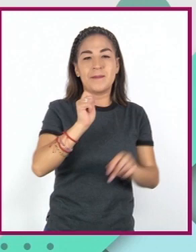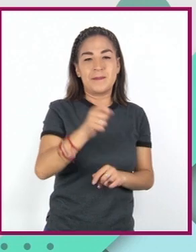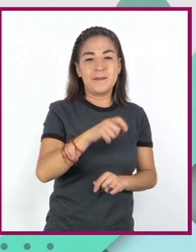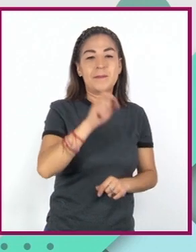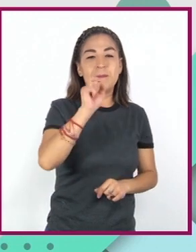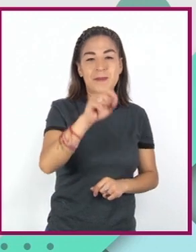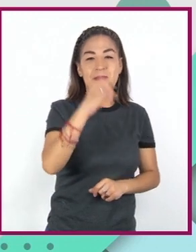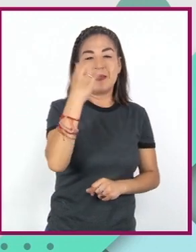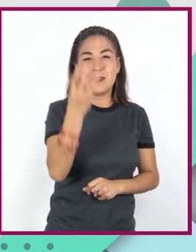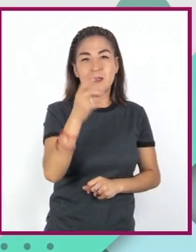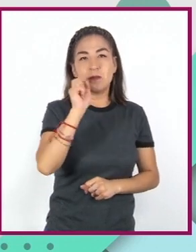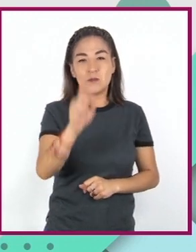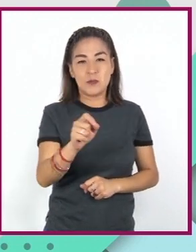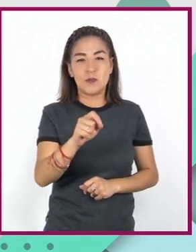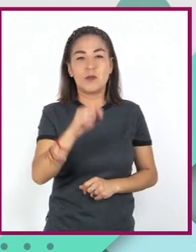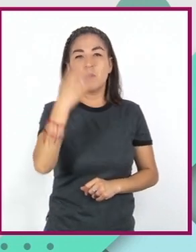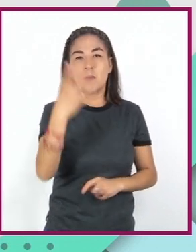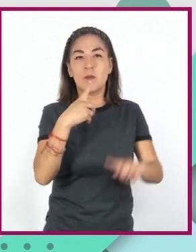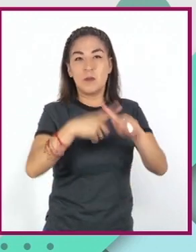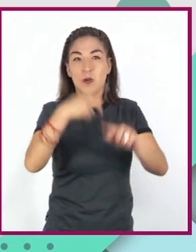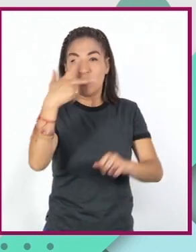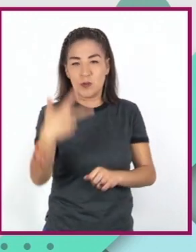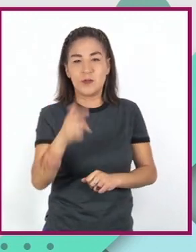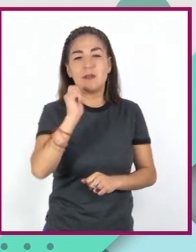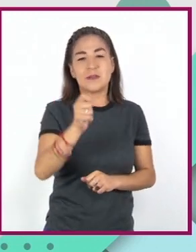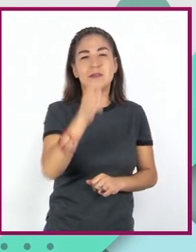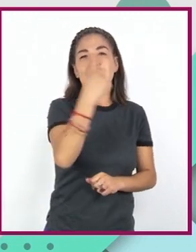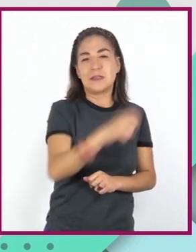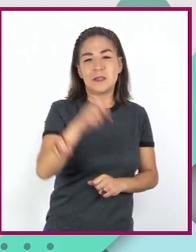23.4 por 8 es igual a